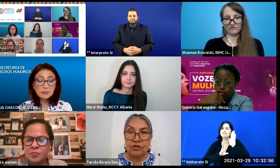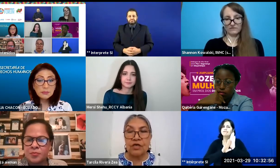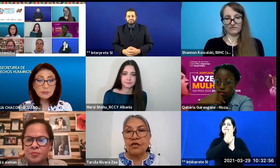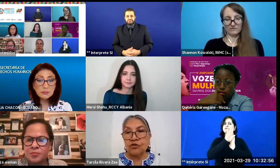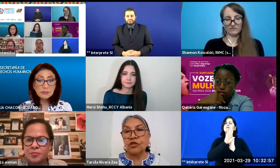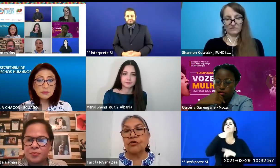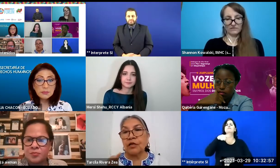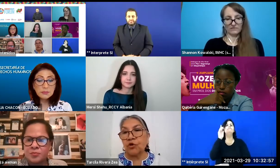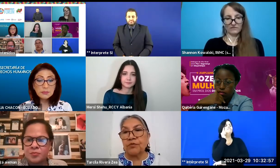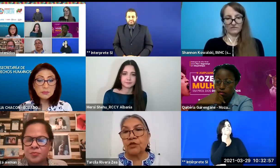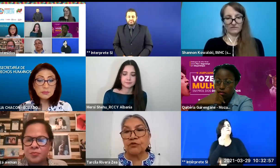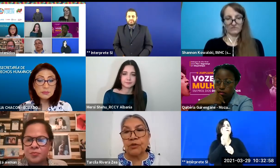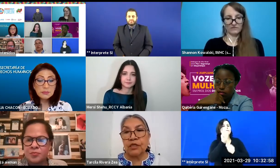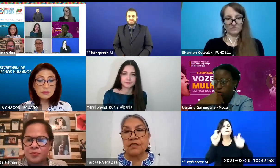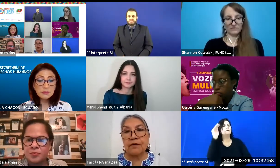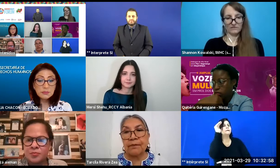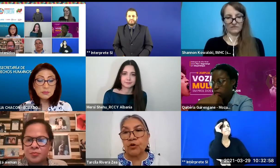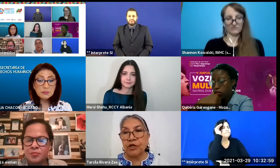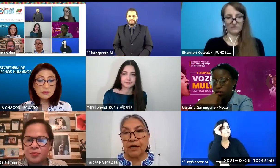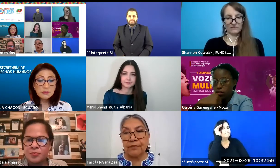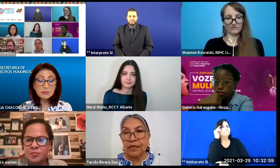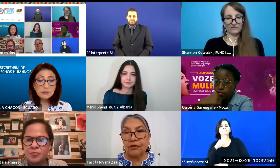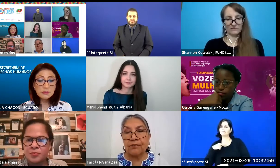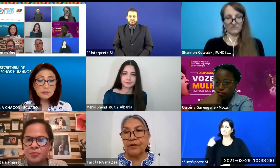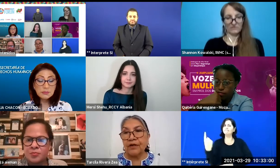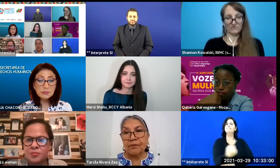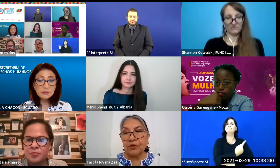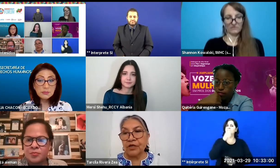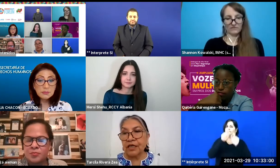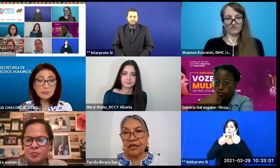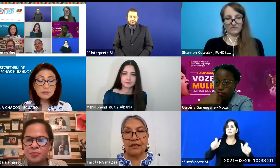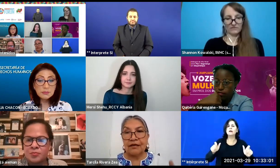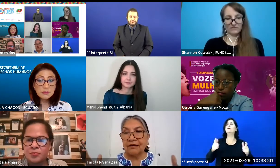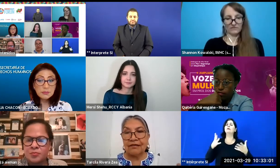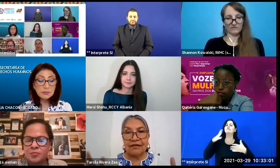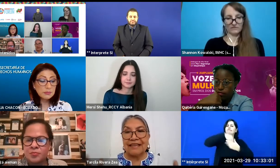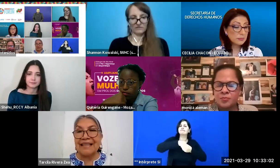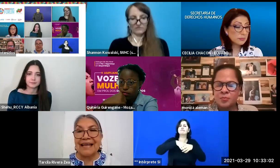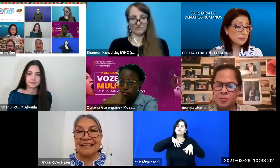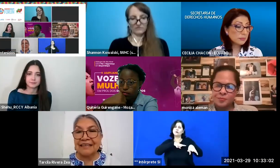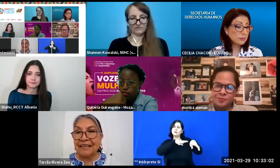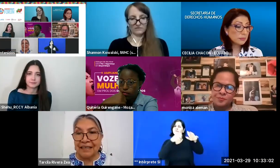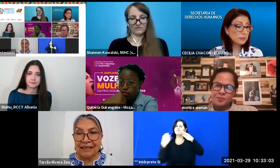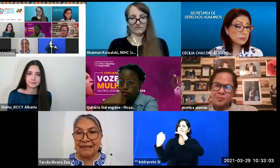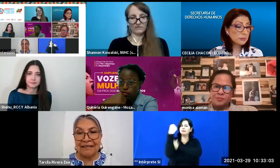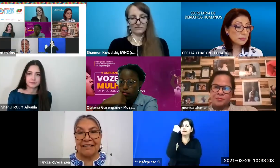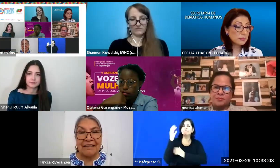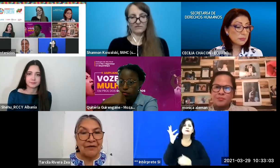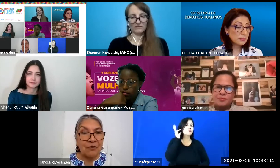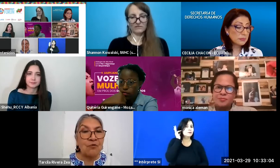a otros. Yo creo que el movimiento feminista va por buen camino porque nadie